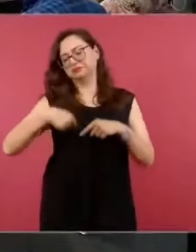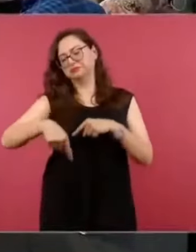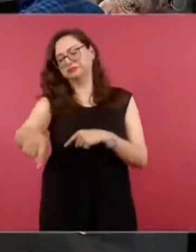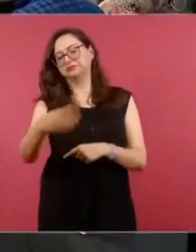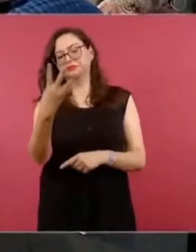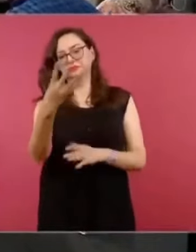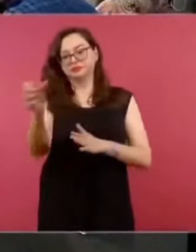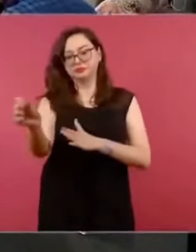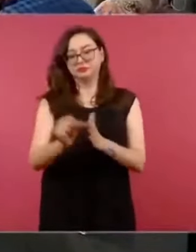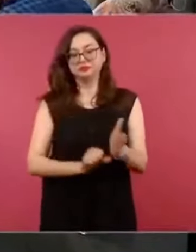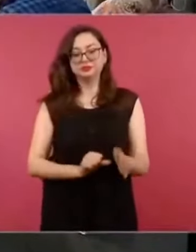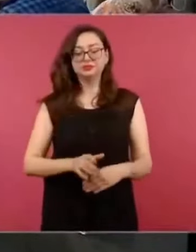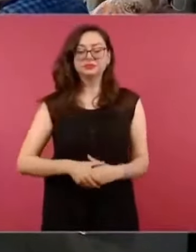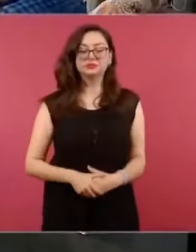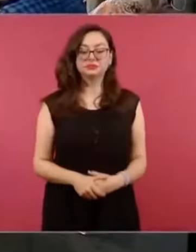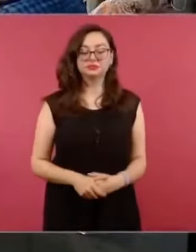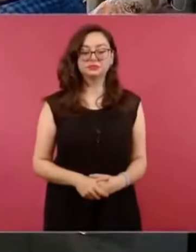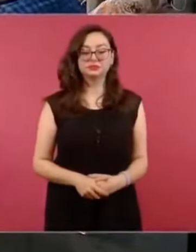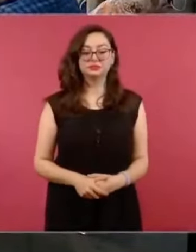¿Qué estás?